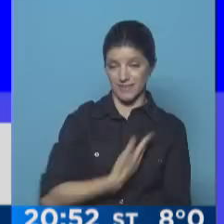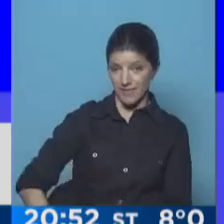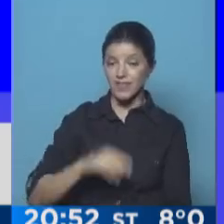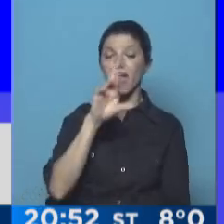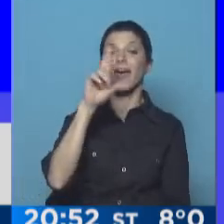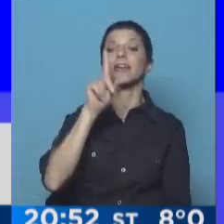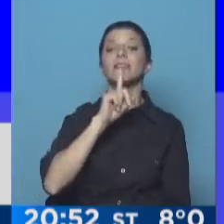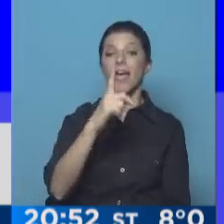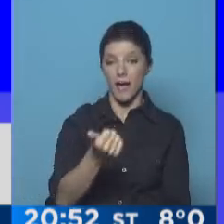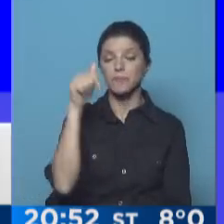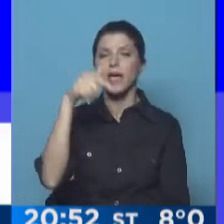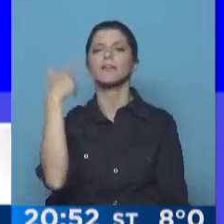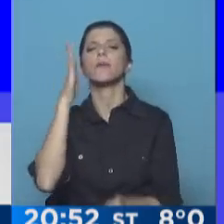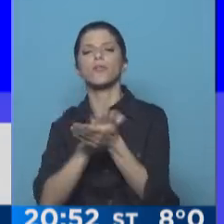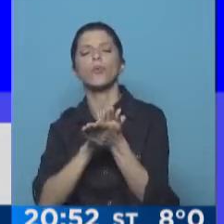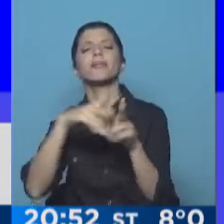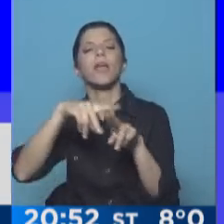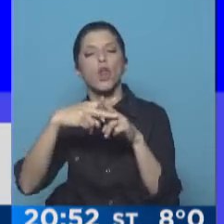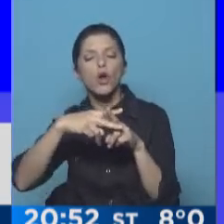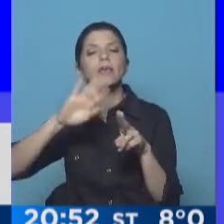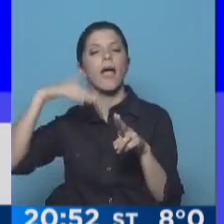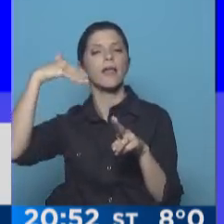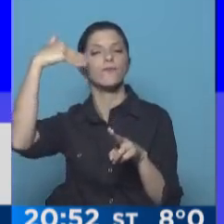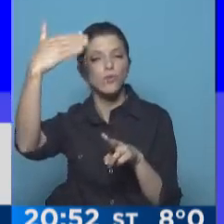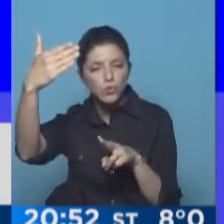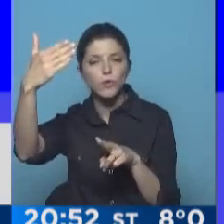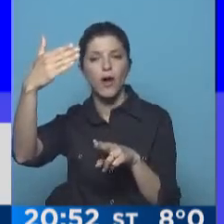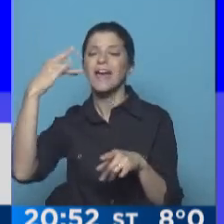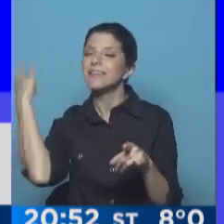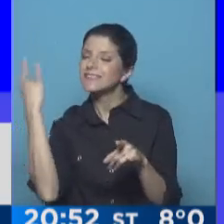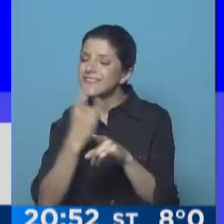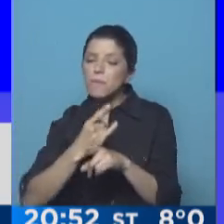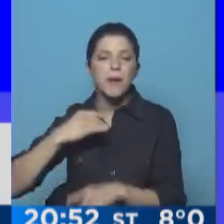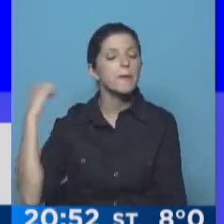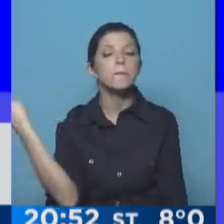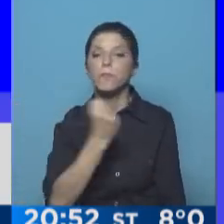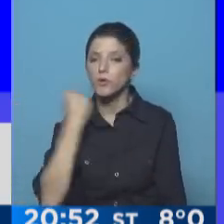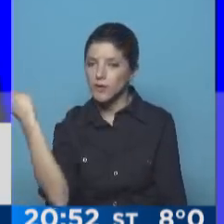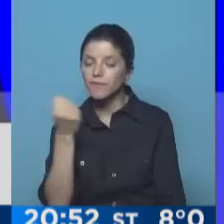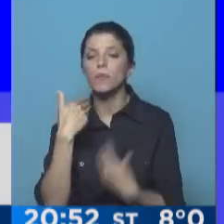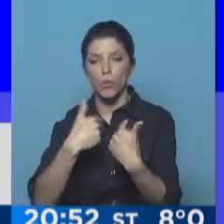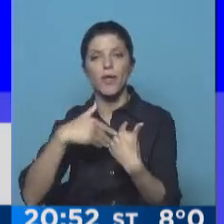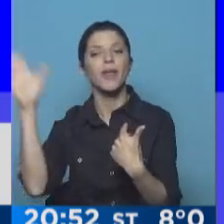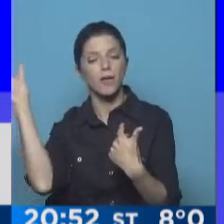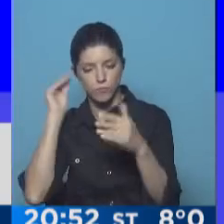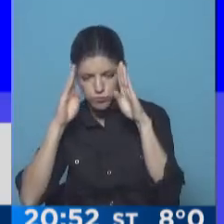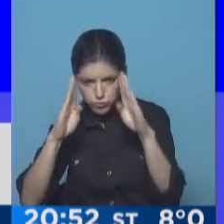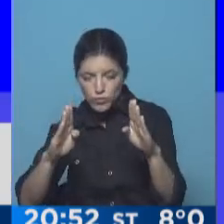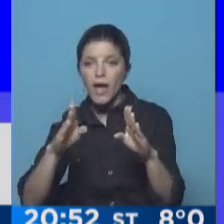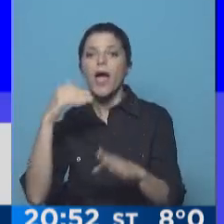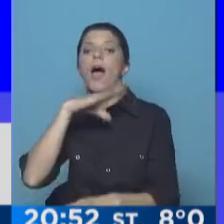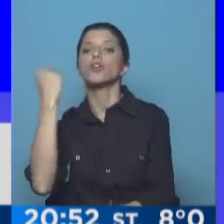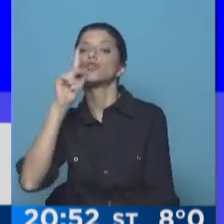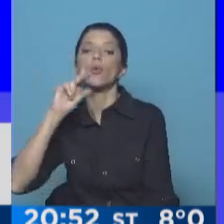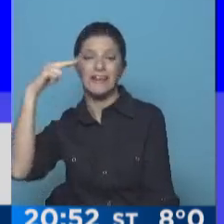cuestiones respecto de la tecnología y el futuro fundamental. Siempre es importante escuchar en este sentido a Julian